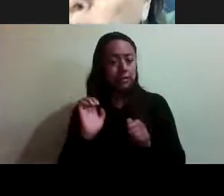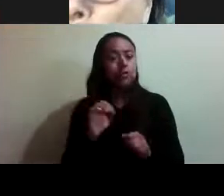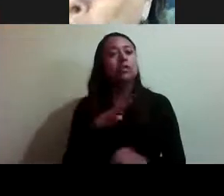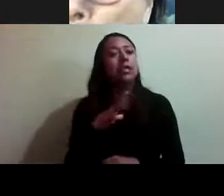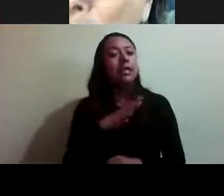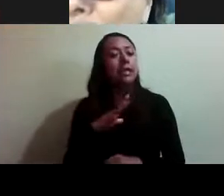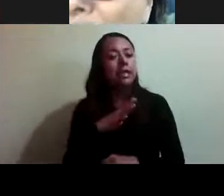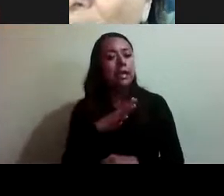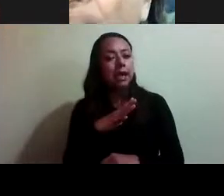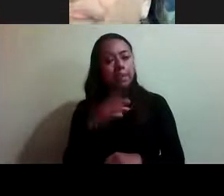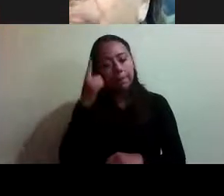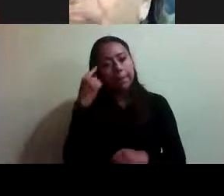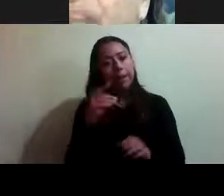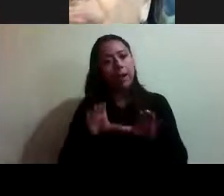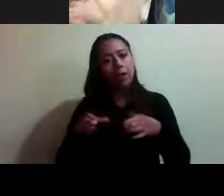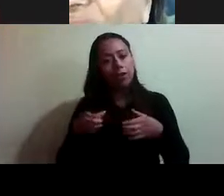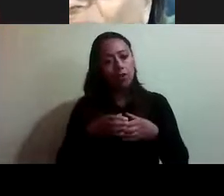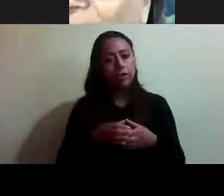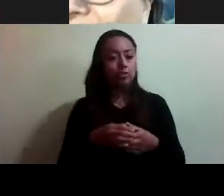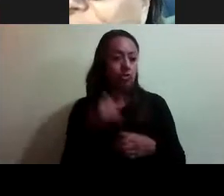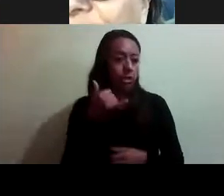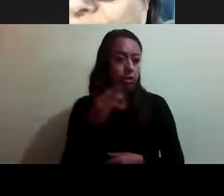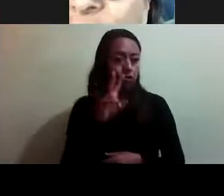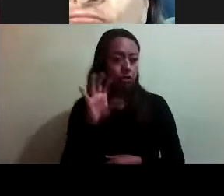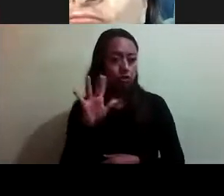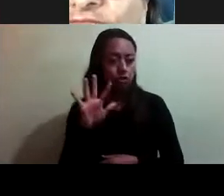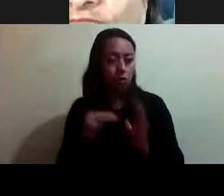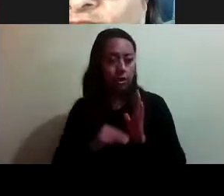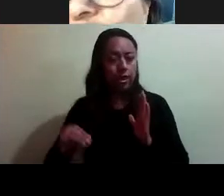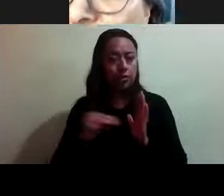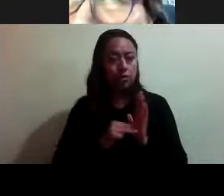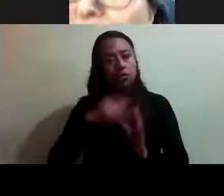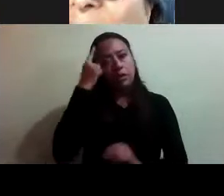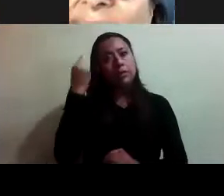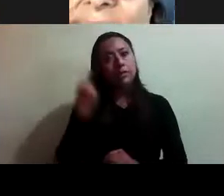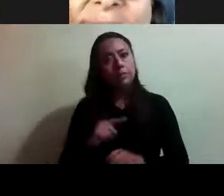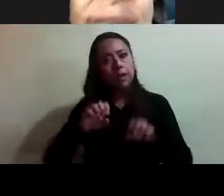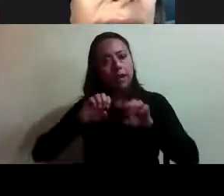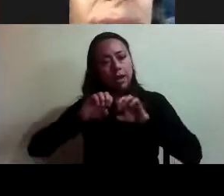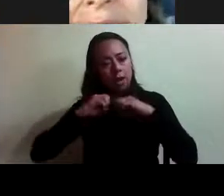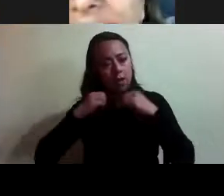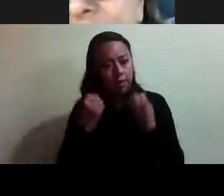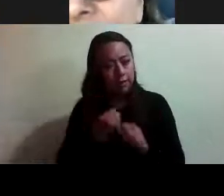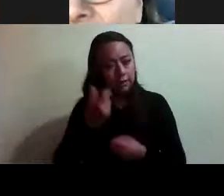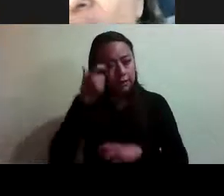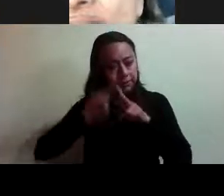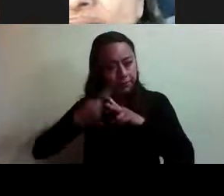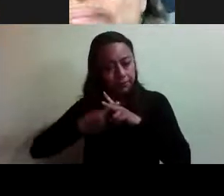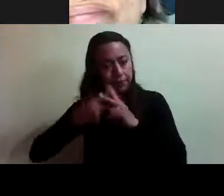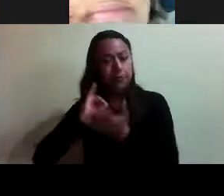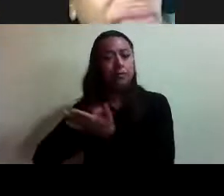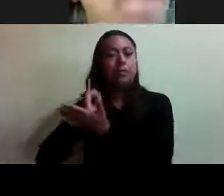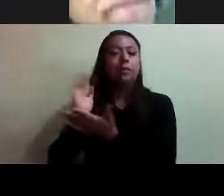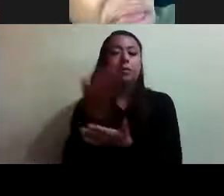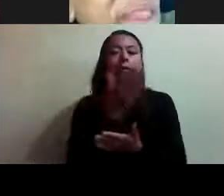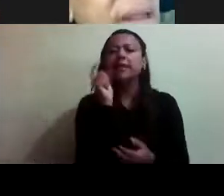del Congreso y más de 250 millones que correspondían a la operación del órgano de fiscalización. Es decir, en el primer